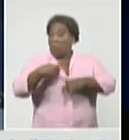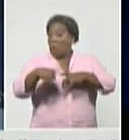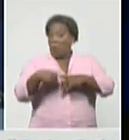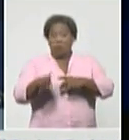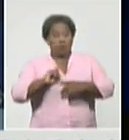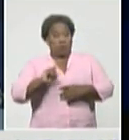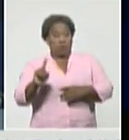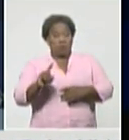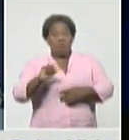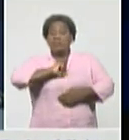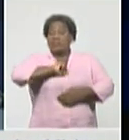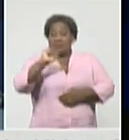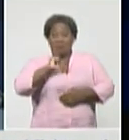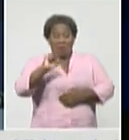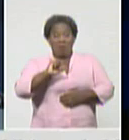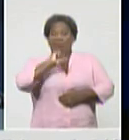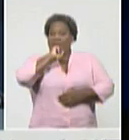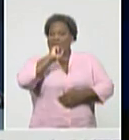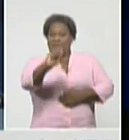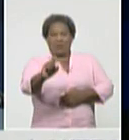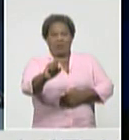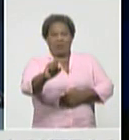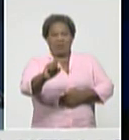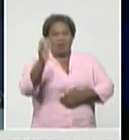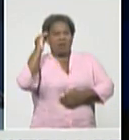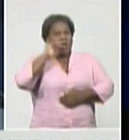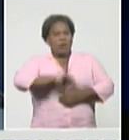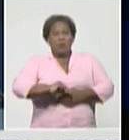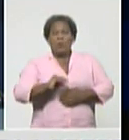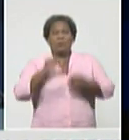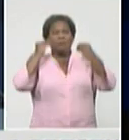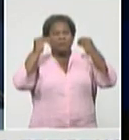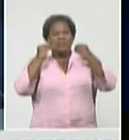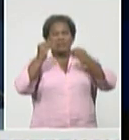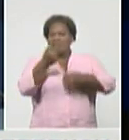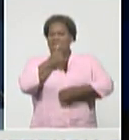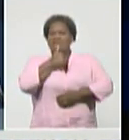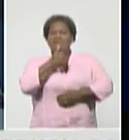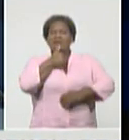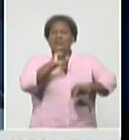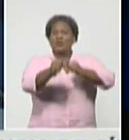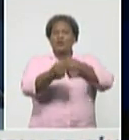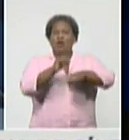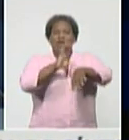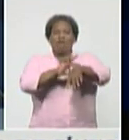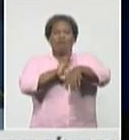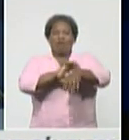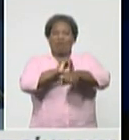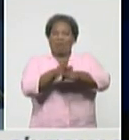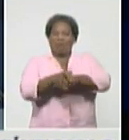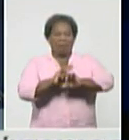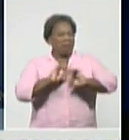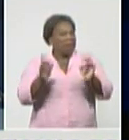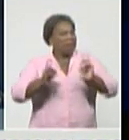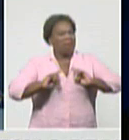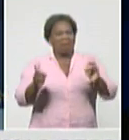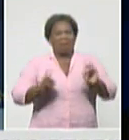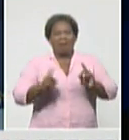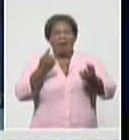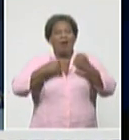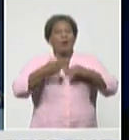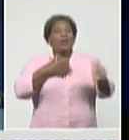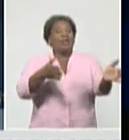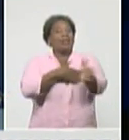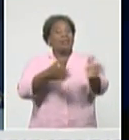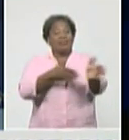con dificultad. No pensemos que es un camino fácil, pero sin embargo, algunas de estas indisciplinas, algunas de